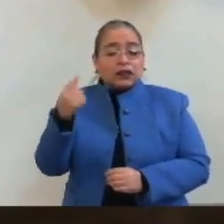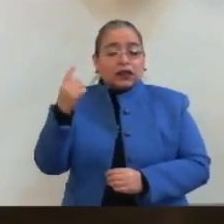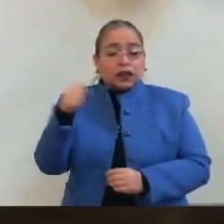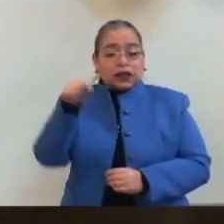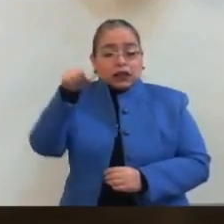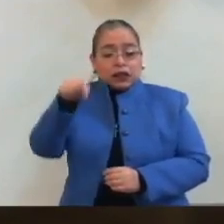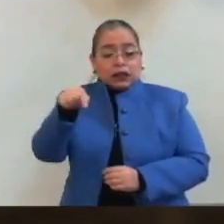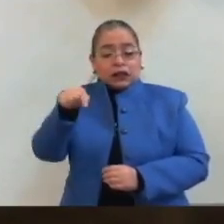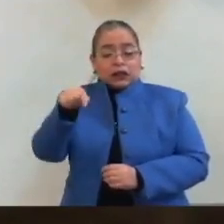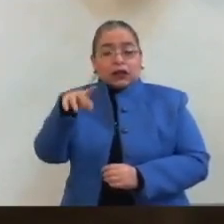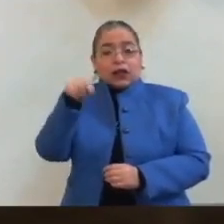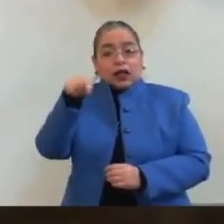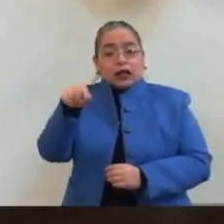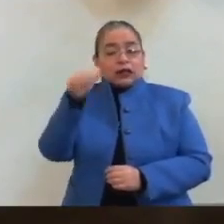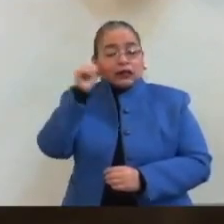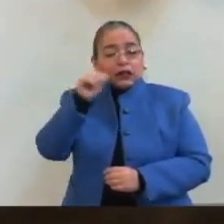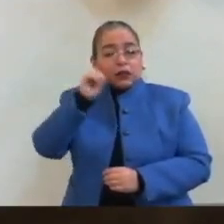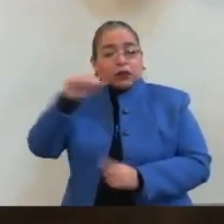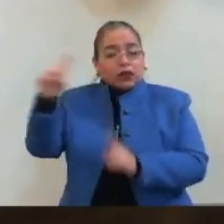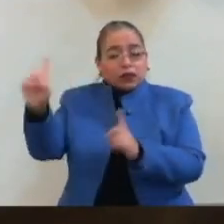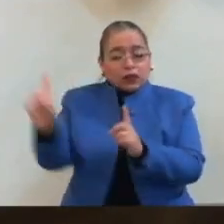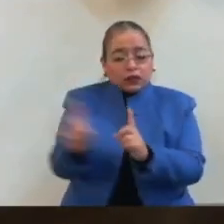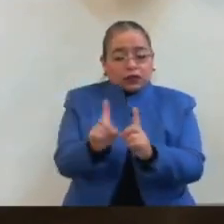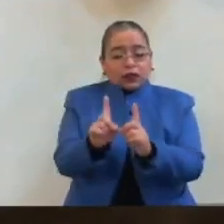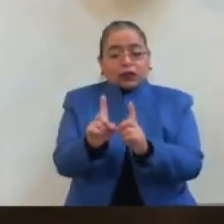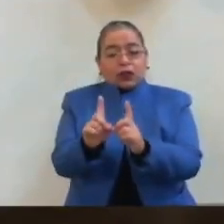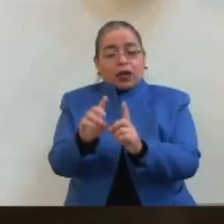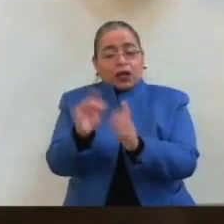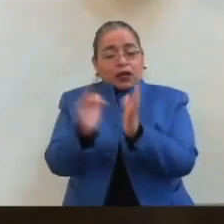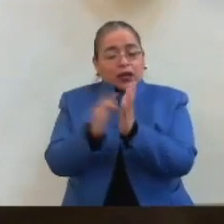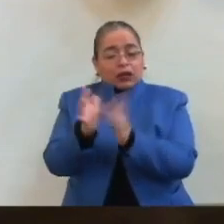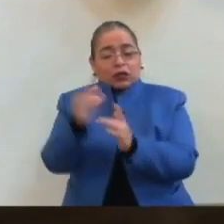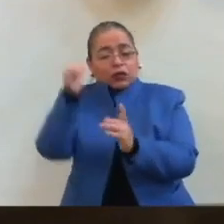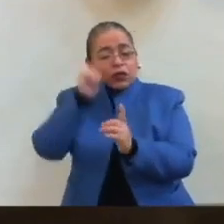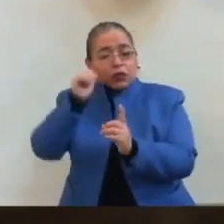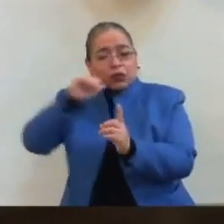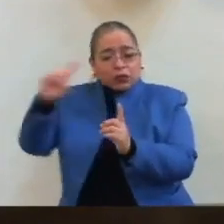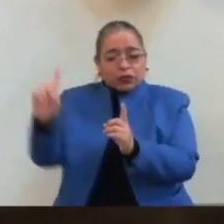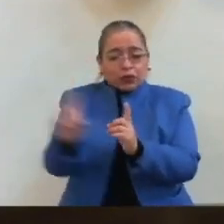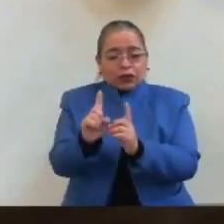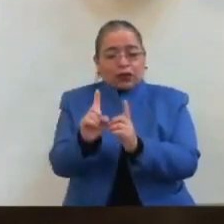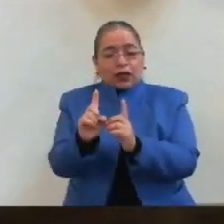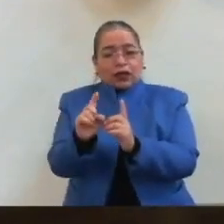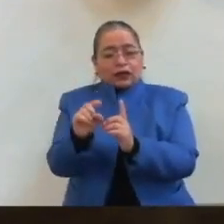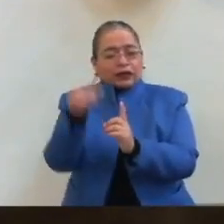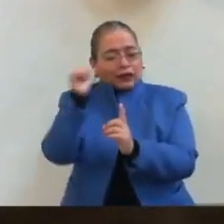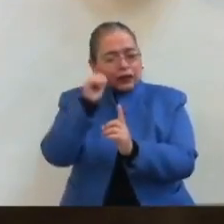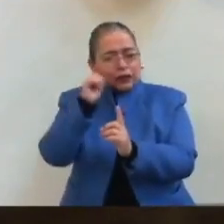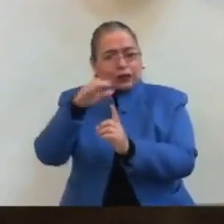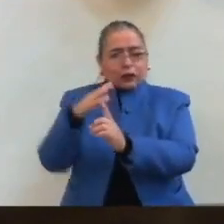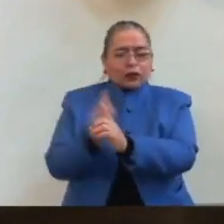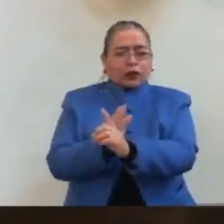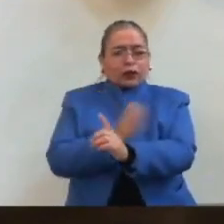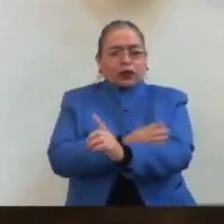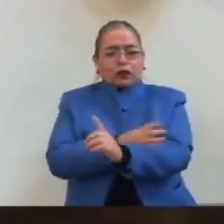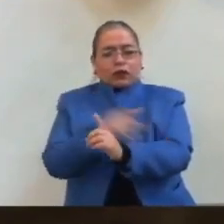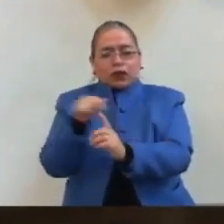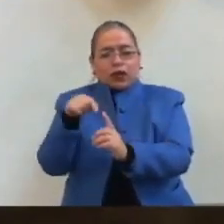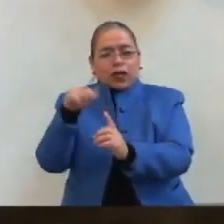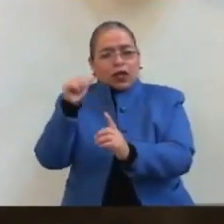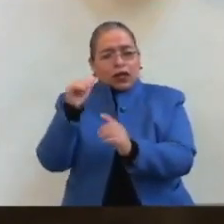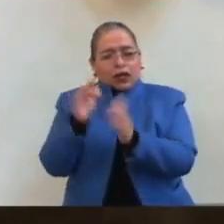el que estaba el que está y estará a tu lado el que se hace